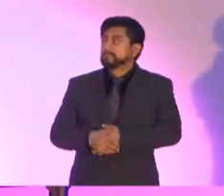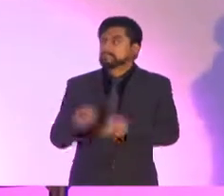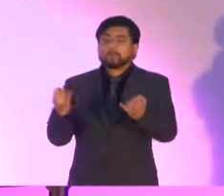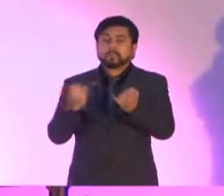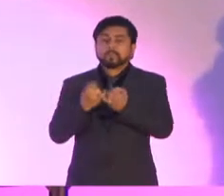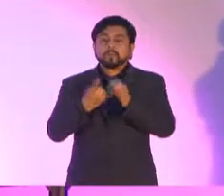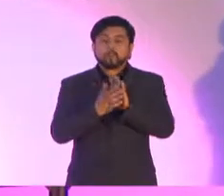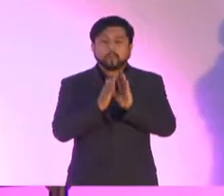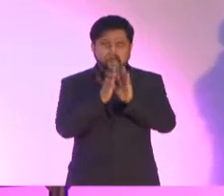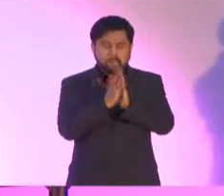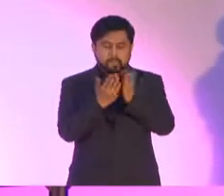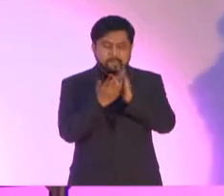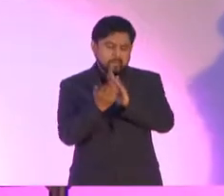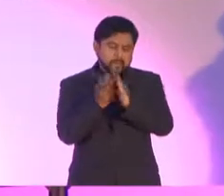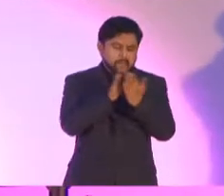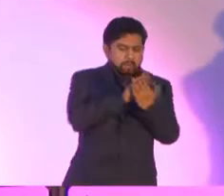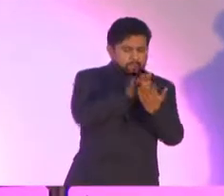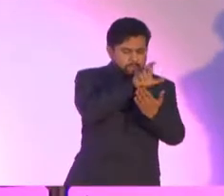la contraportada del libro